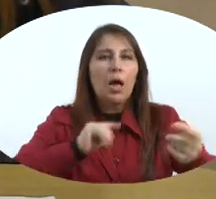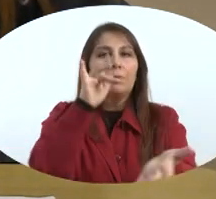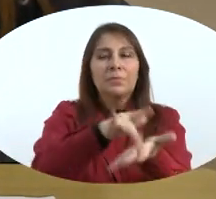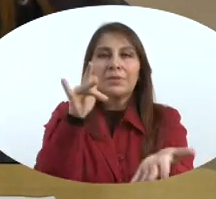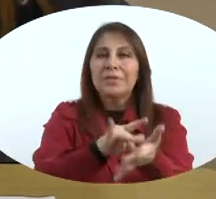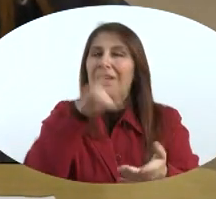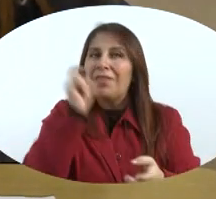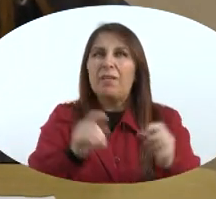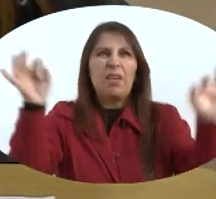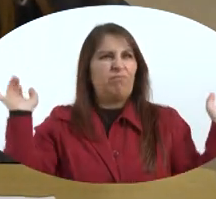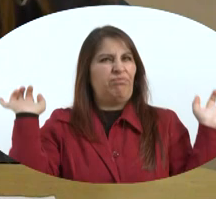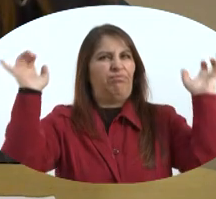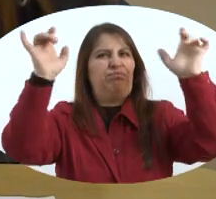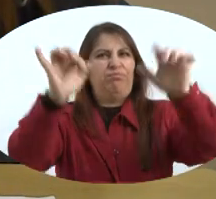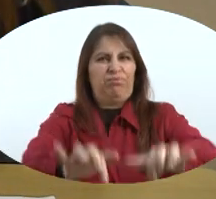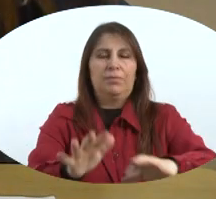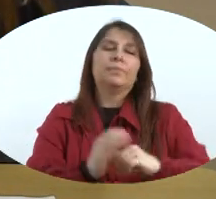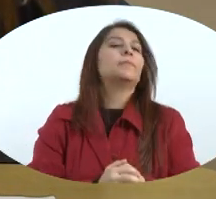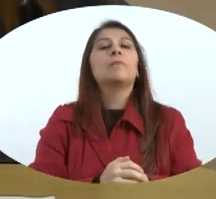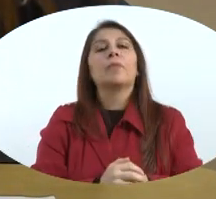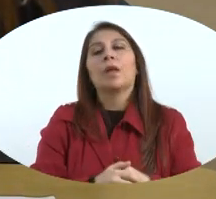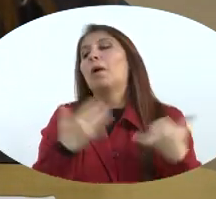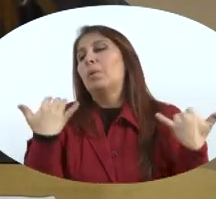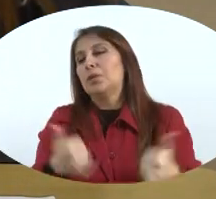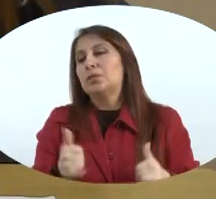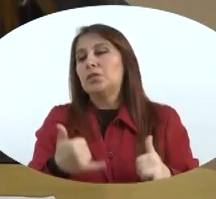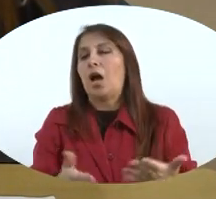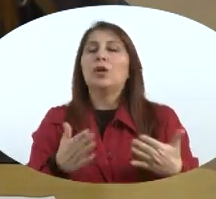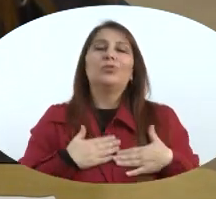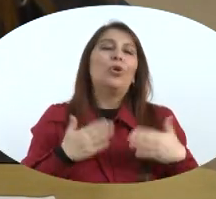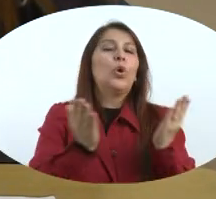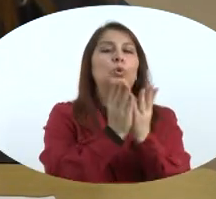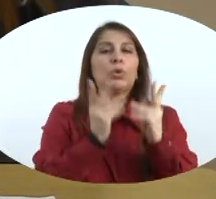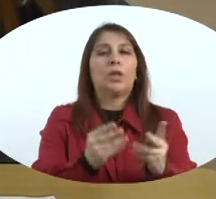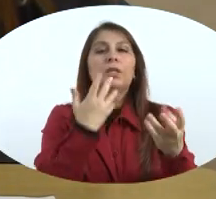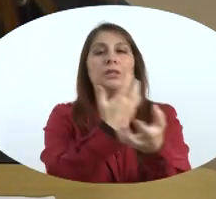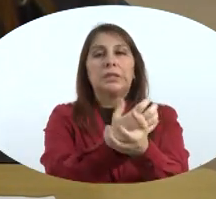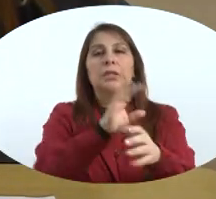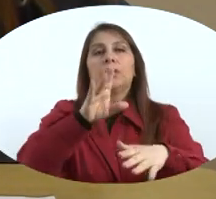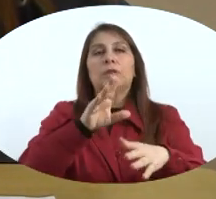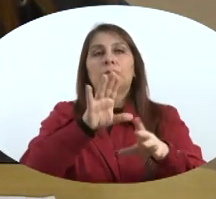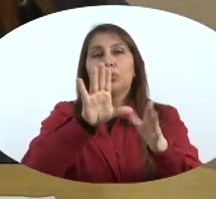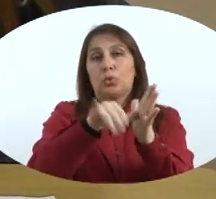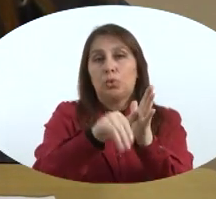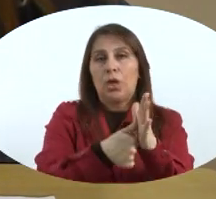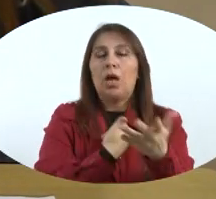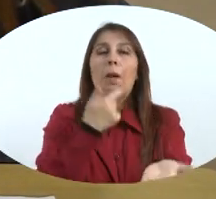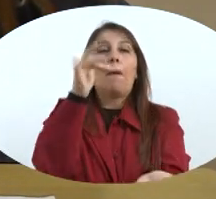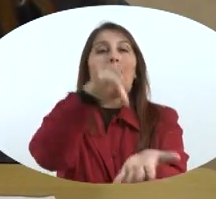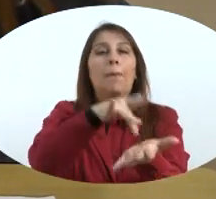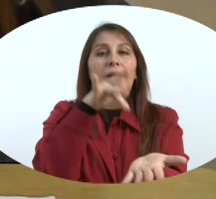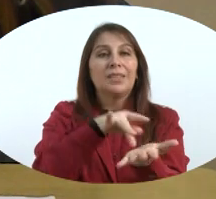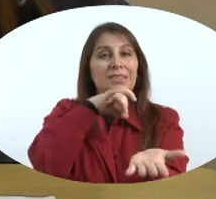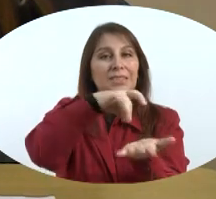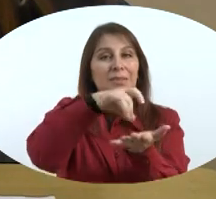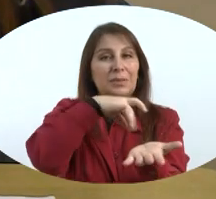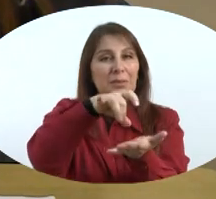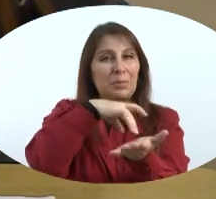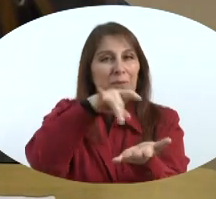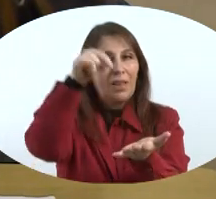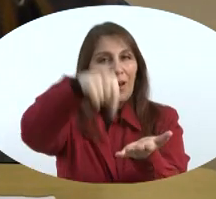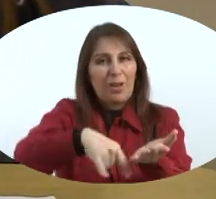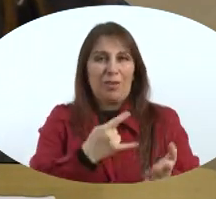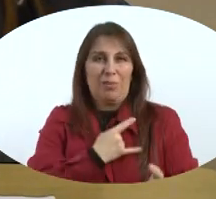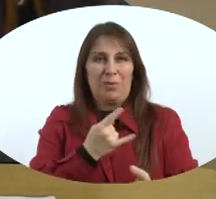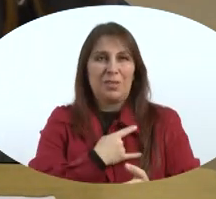ahora que es importante que se sepa a mí bueno ya lo dije soy estudiante de licenciatura en ciencias sociales participé en un semillero de investigación de lo hace aquí en la universidad